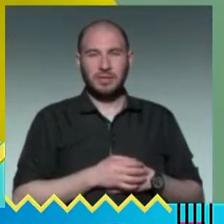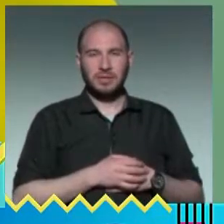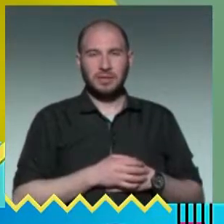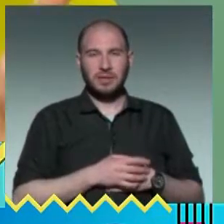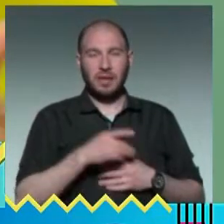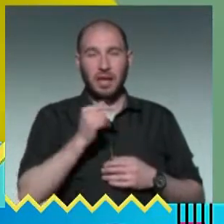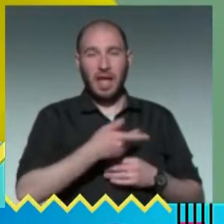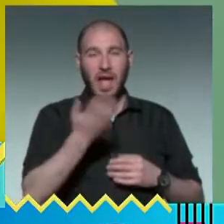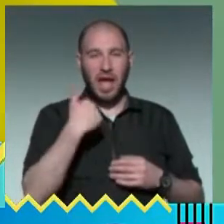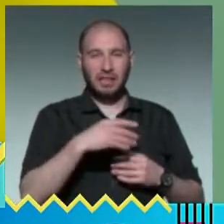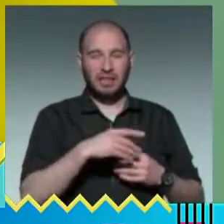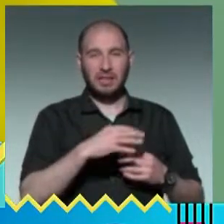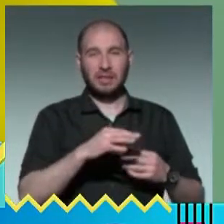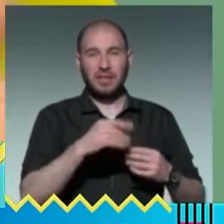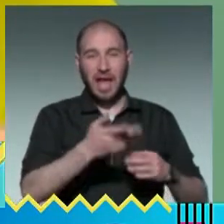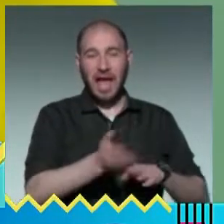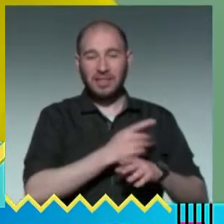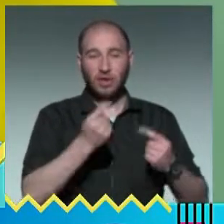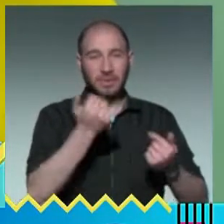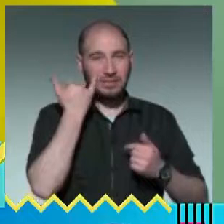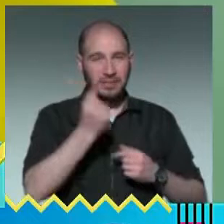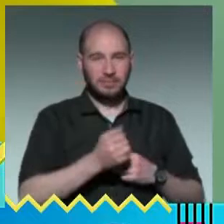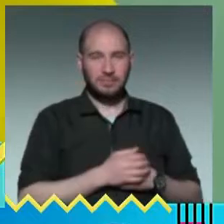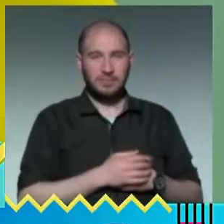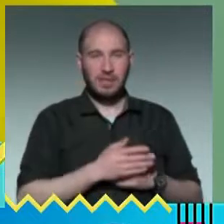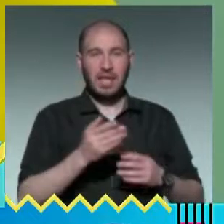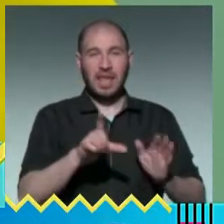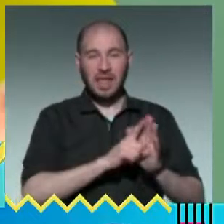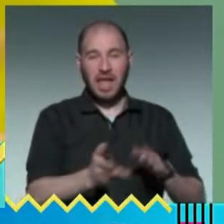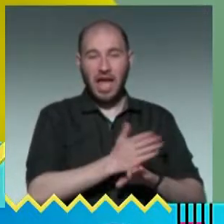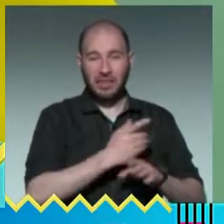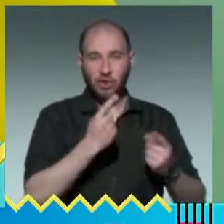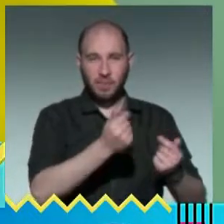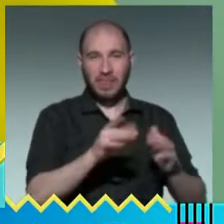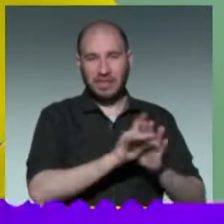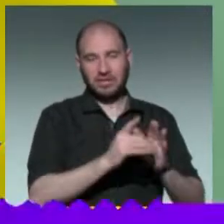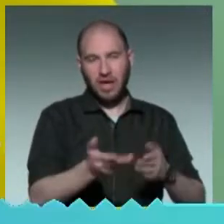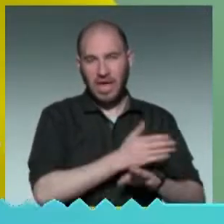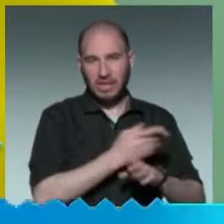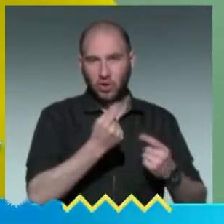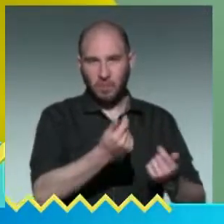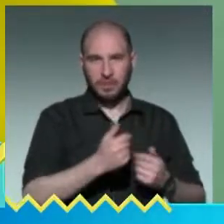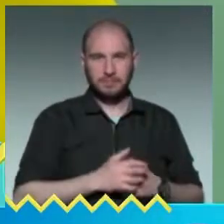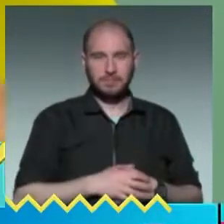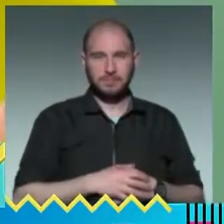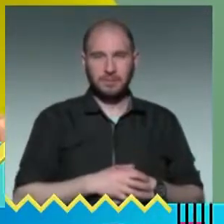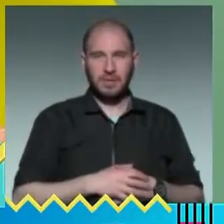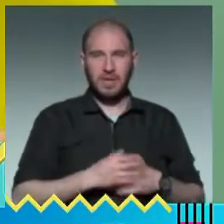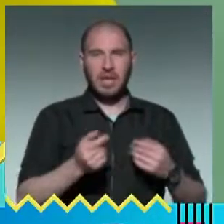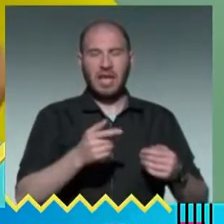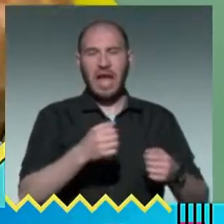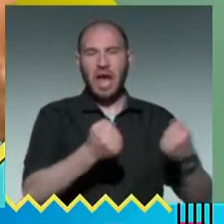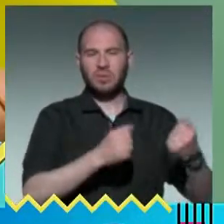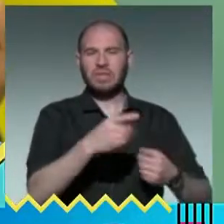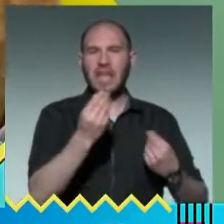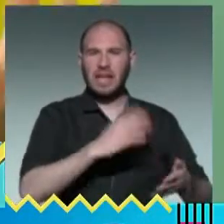que tenían su unidad ya adquirida previo a la sanción de esta ley o del decreto? ¿Y qué van a hacer con esas unidades? ¿Van a